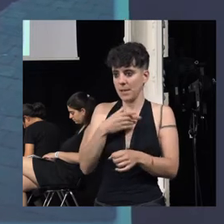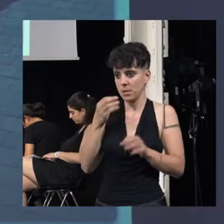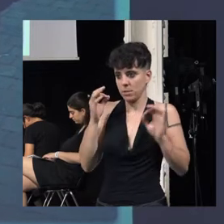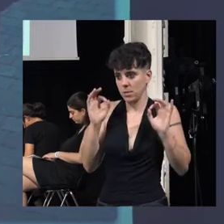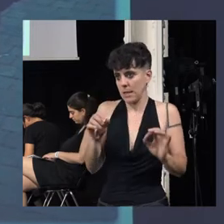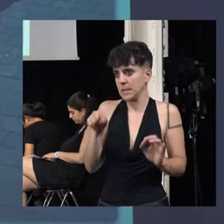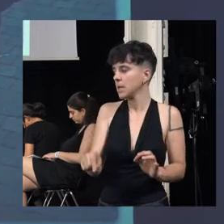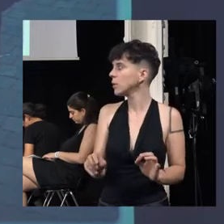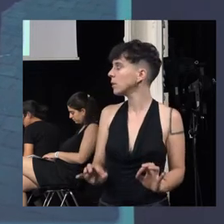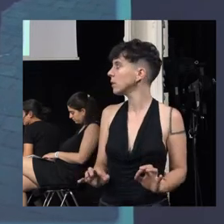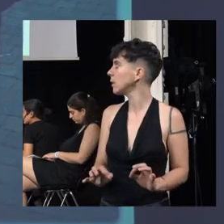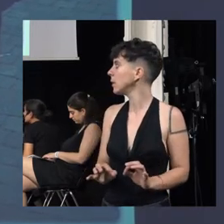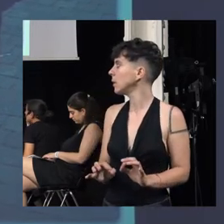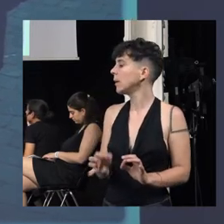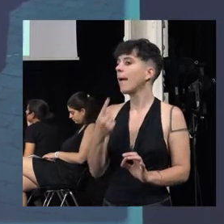que